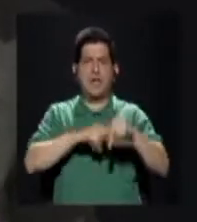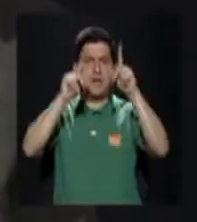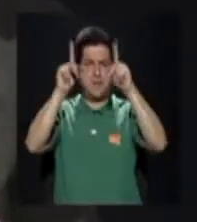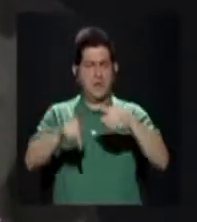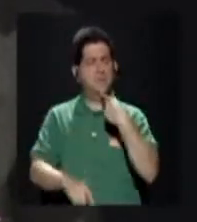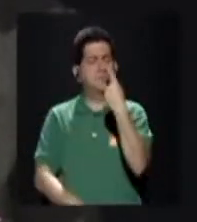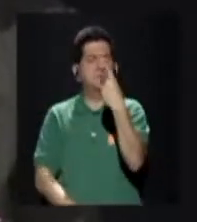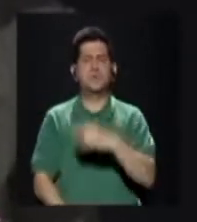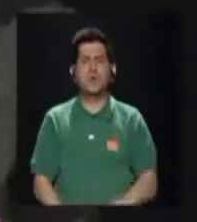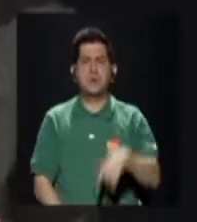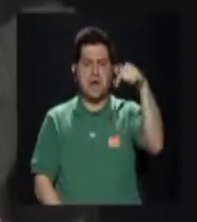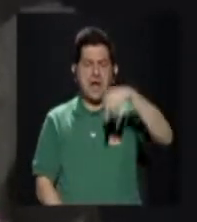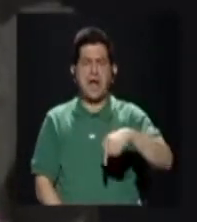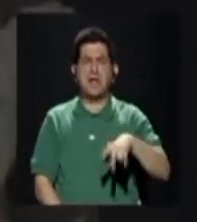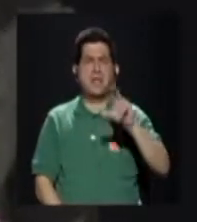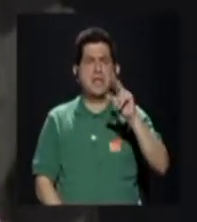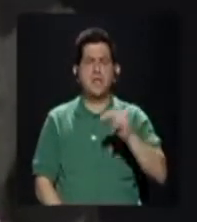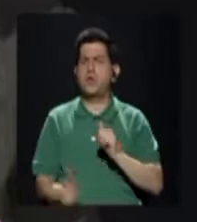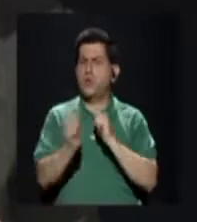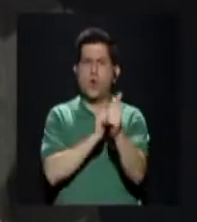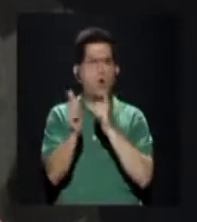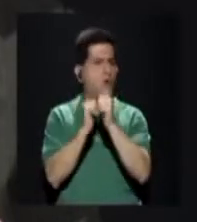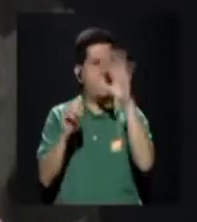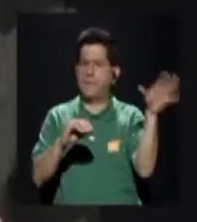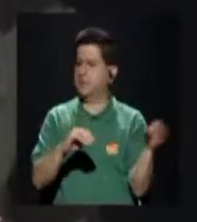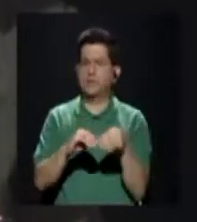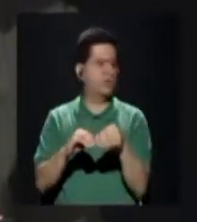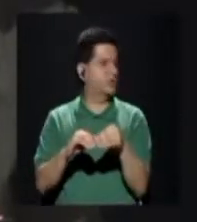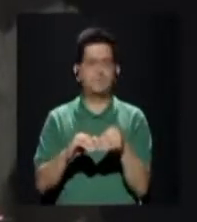dejó decir que aquí ya no cabe un competidor adicional.